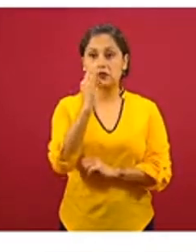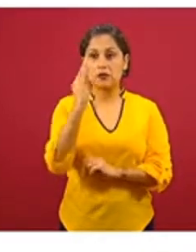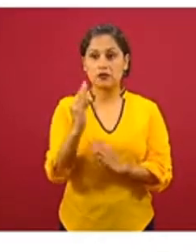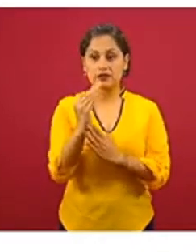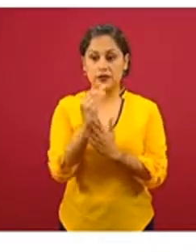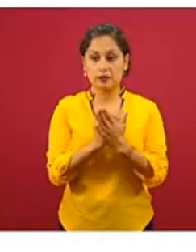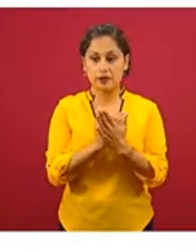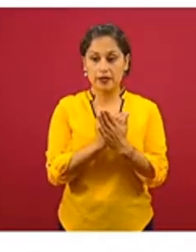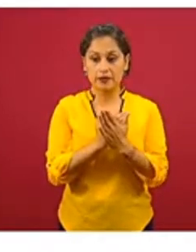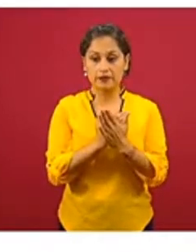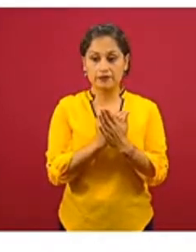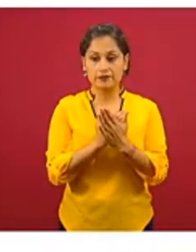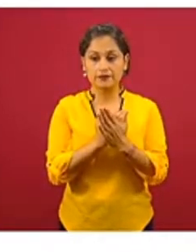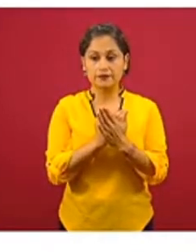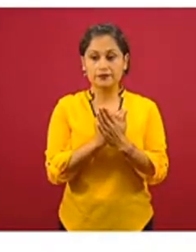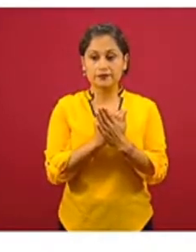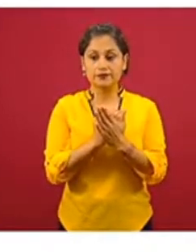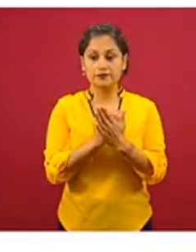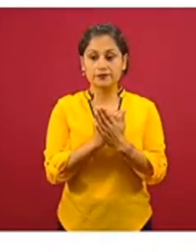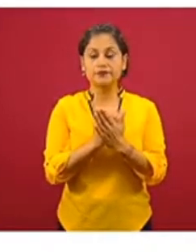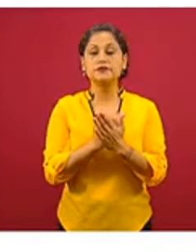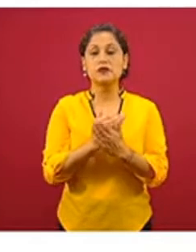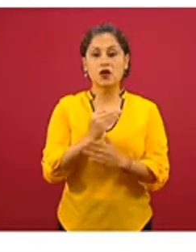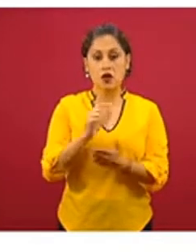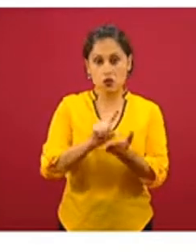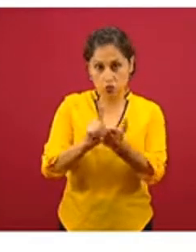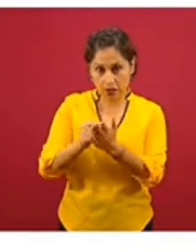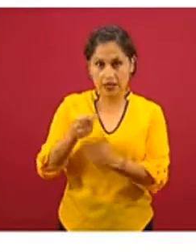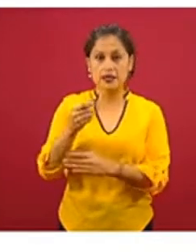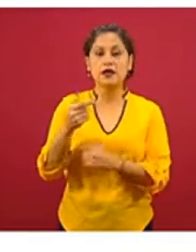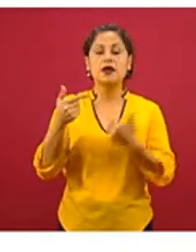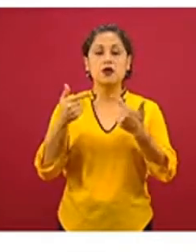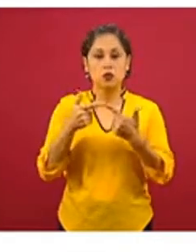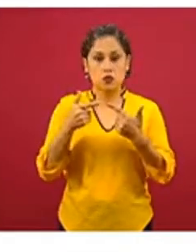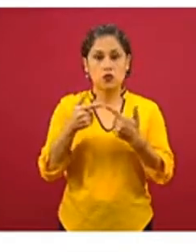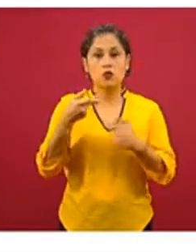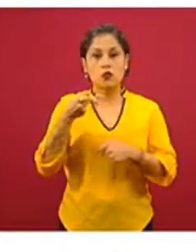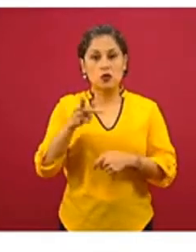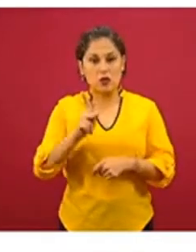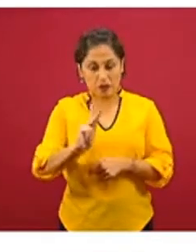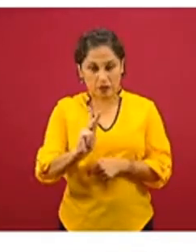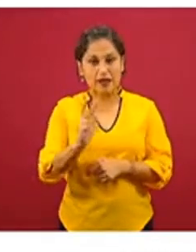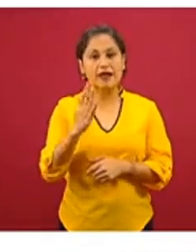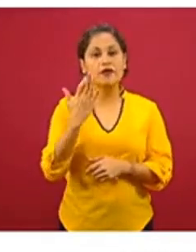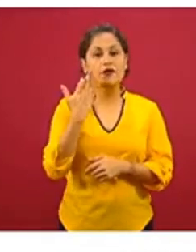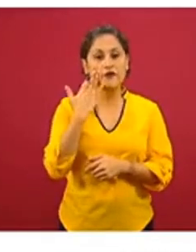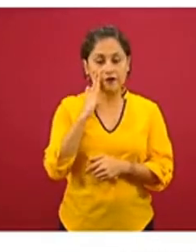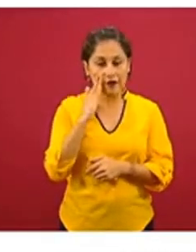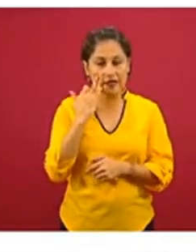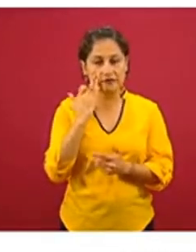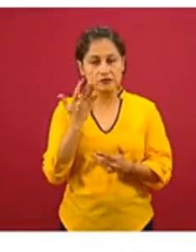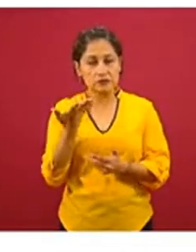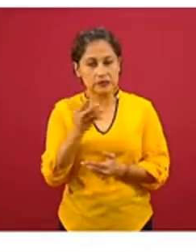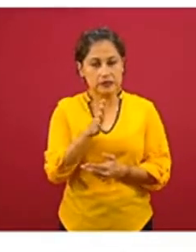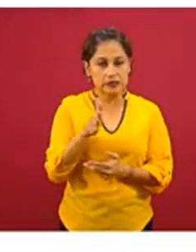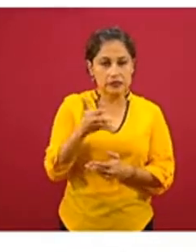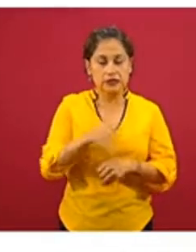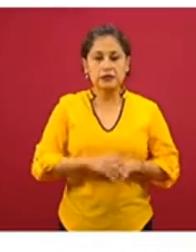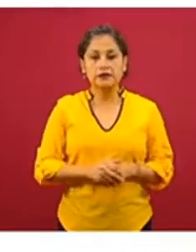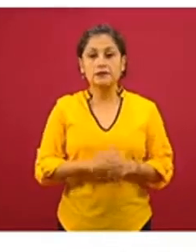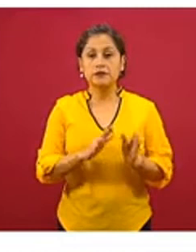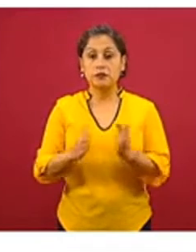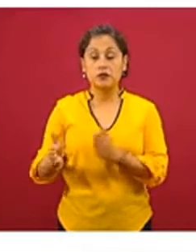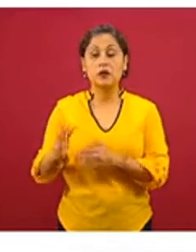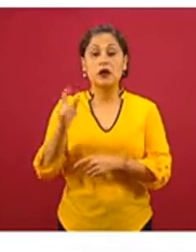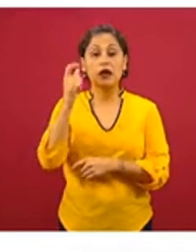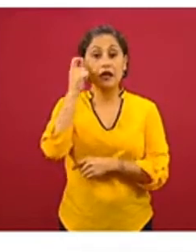en materia de Google y Twitter, pero también con movimientos erráticos de los usuarios de Facebook. Guerrero rayando